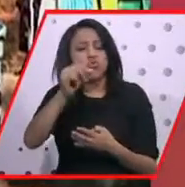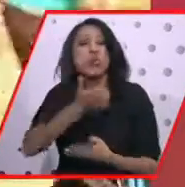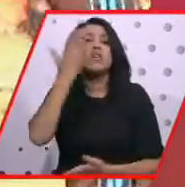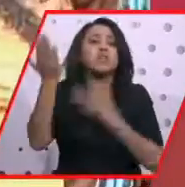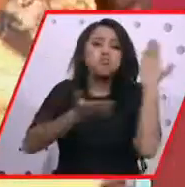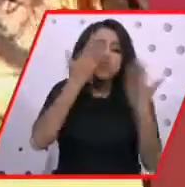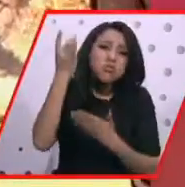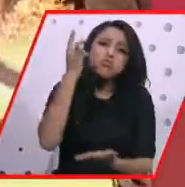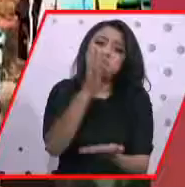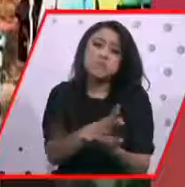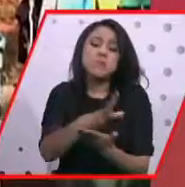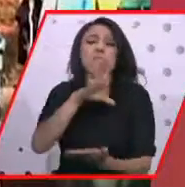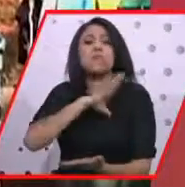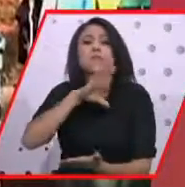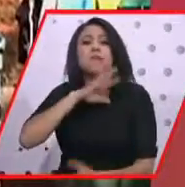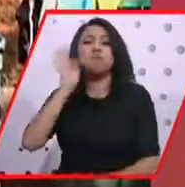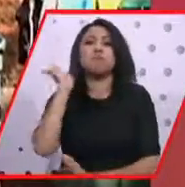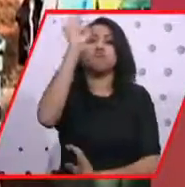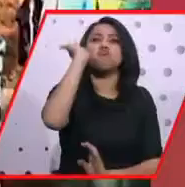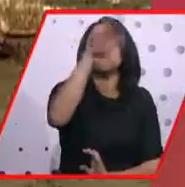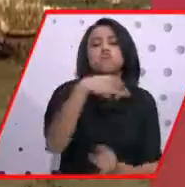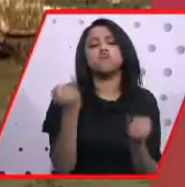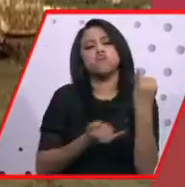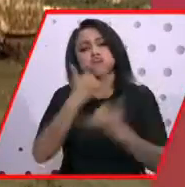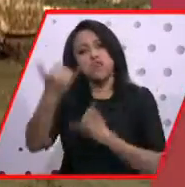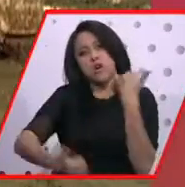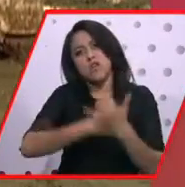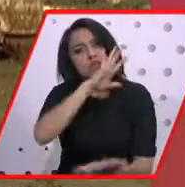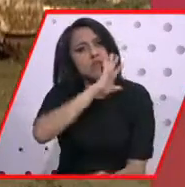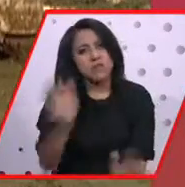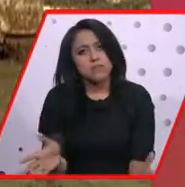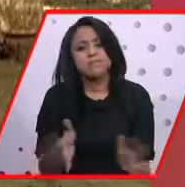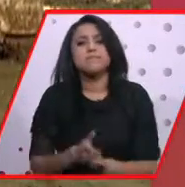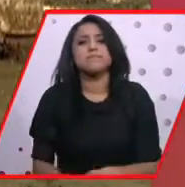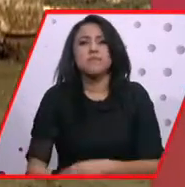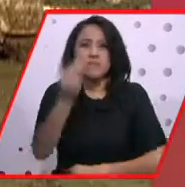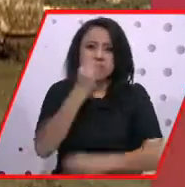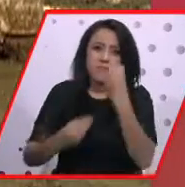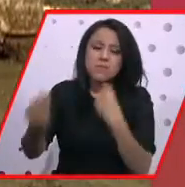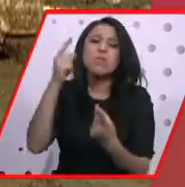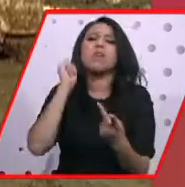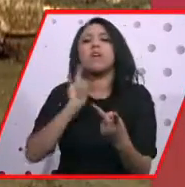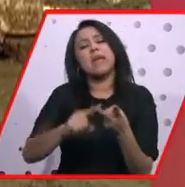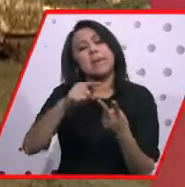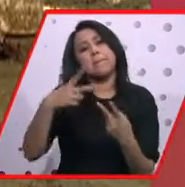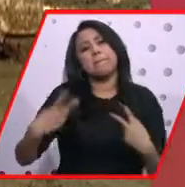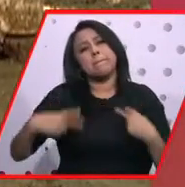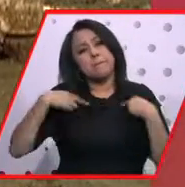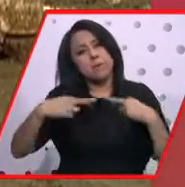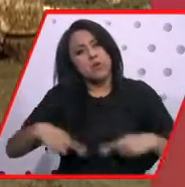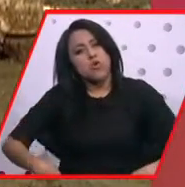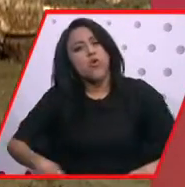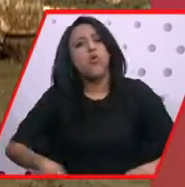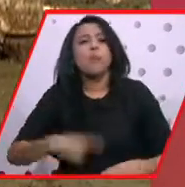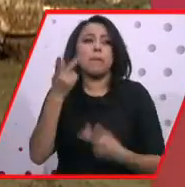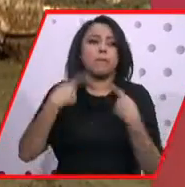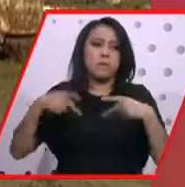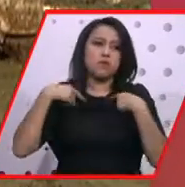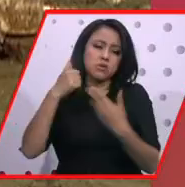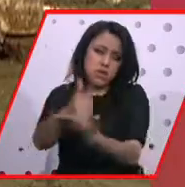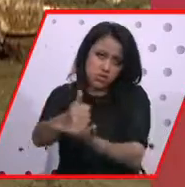libres se divierten jugando voleibol. Pues alimentación, pues vestuario, pues hay lo que puedo y lo que la gente me